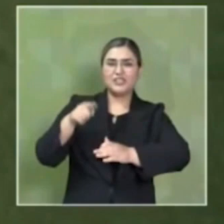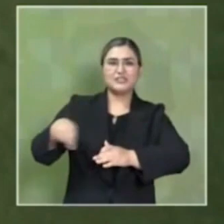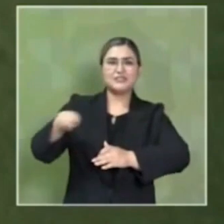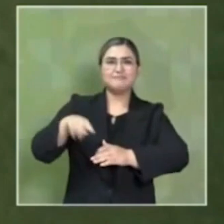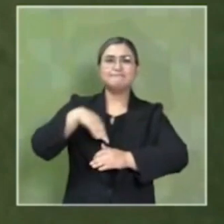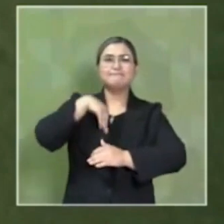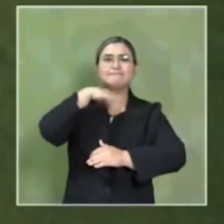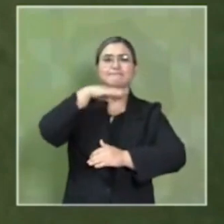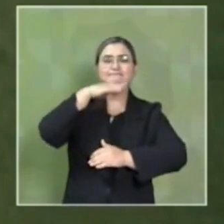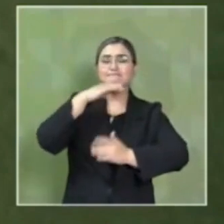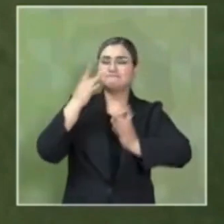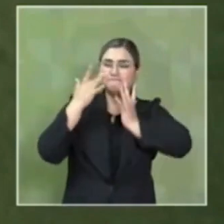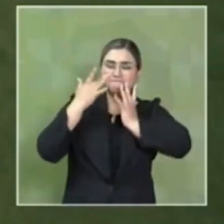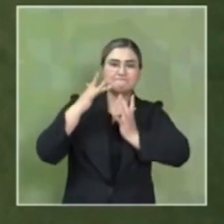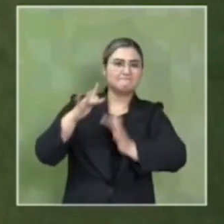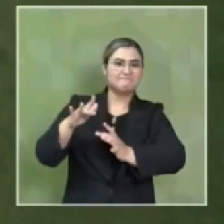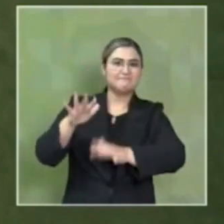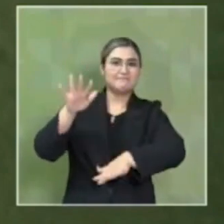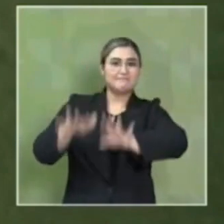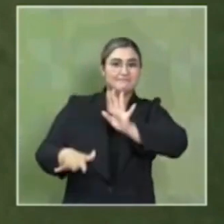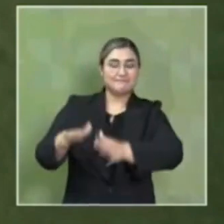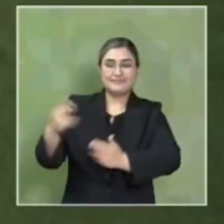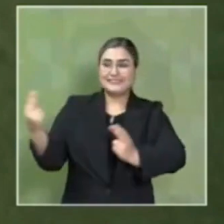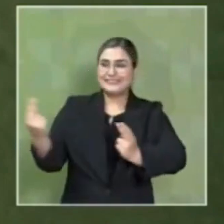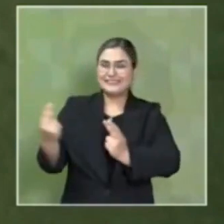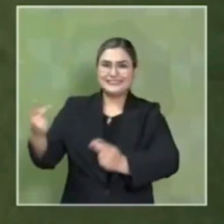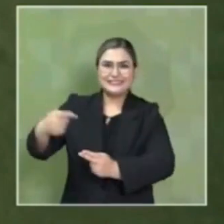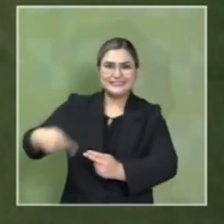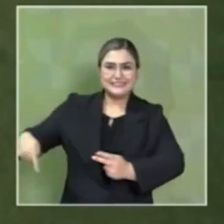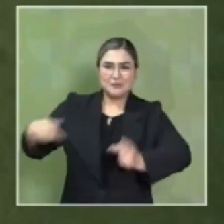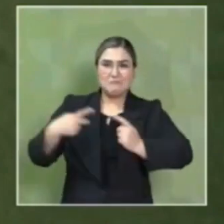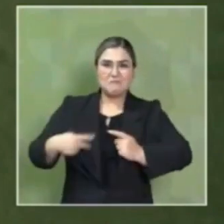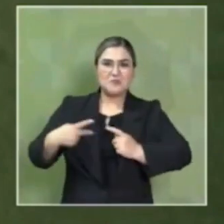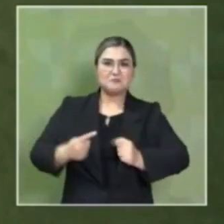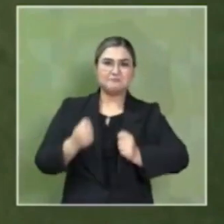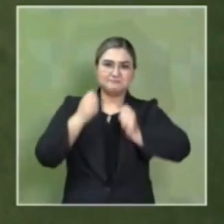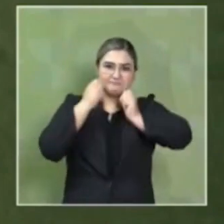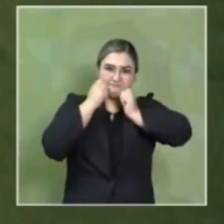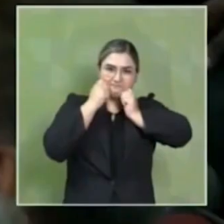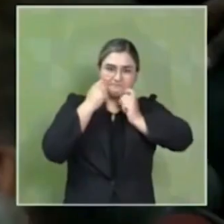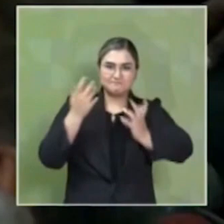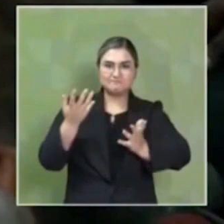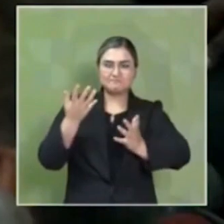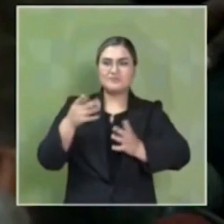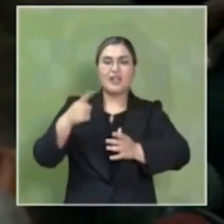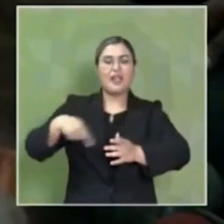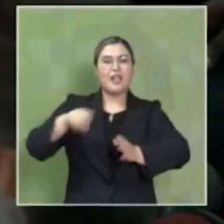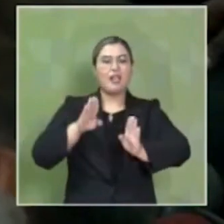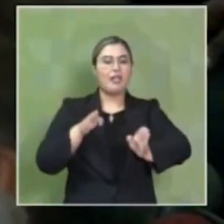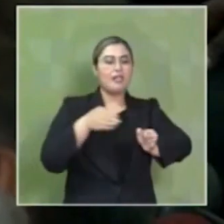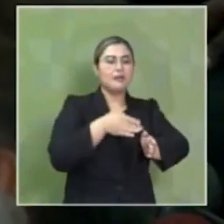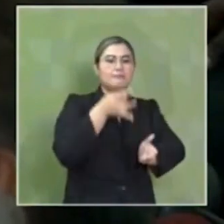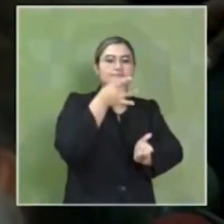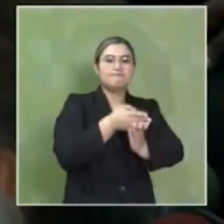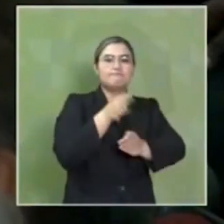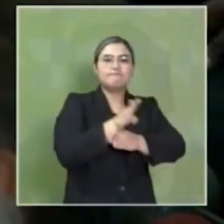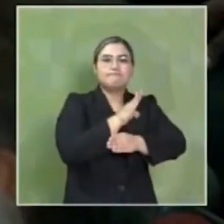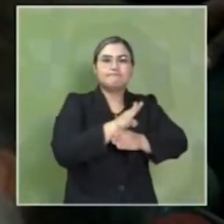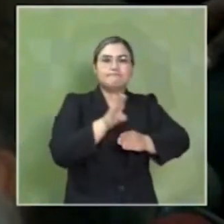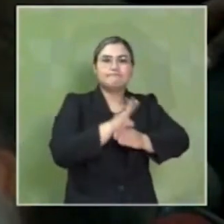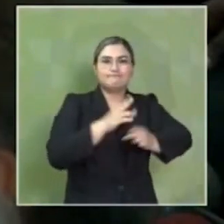Hermosillo. Y empezó el largo informe de gobierno en donde se hace una,